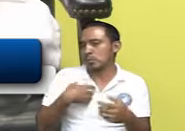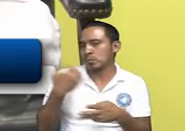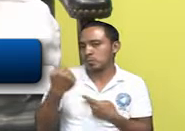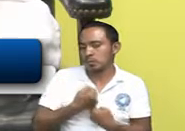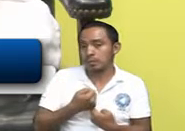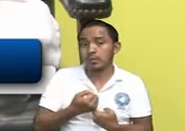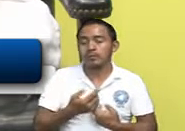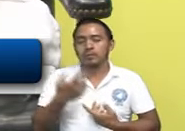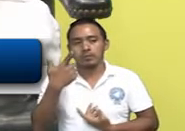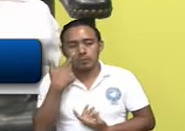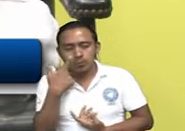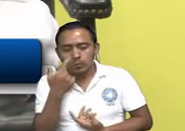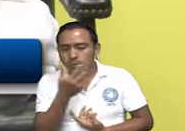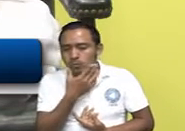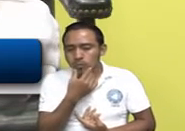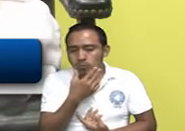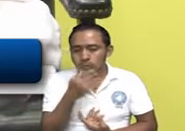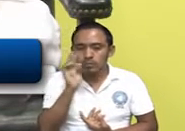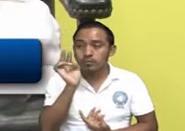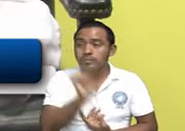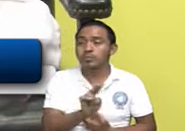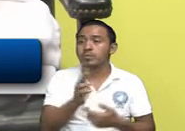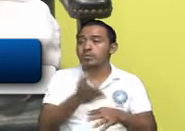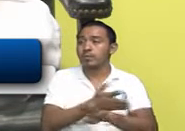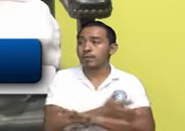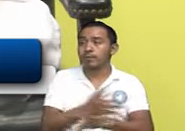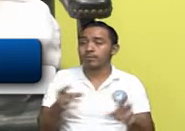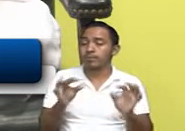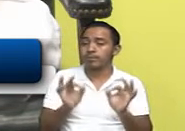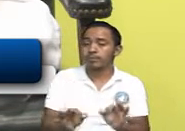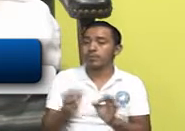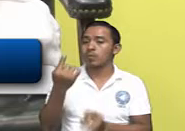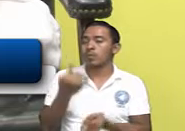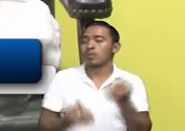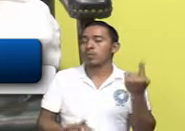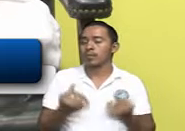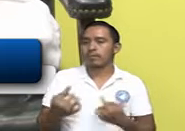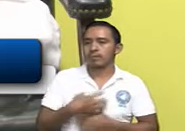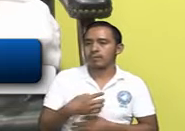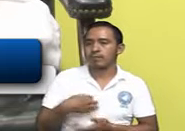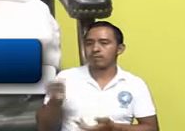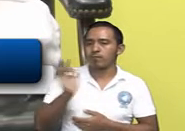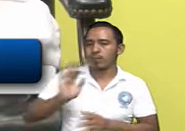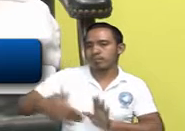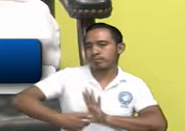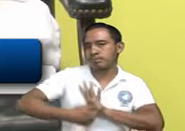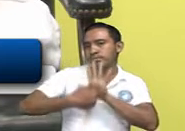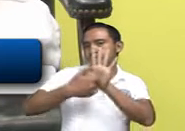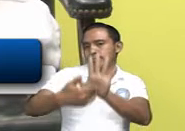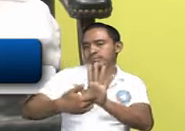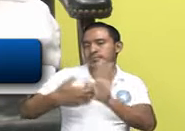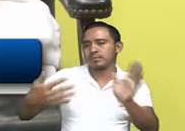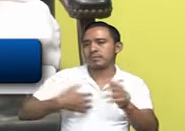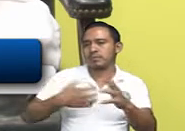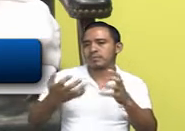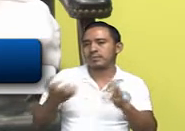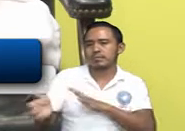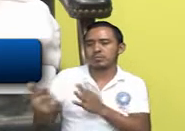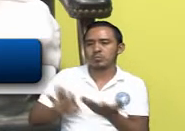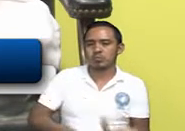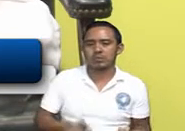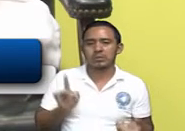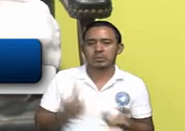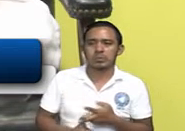al Cristo para poder identificar tanto cambios de conducta como expresiones claras de me quiero morir,